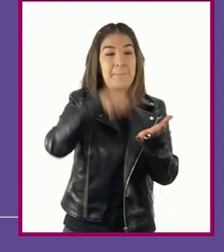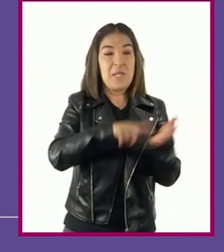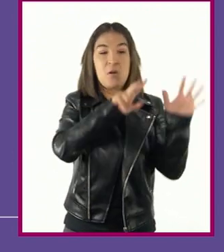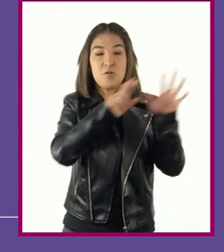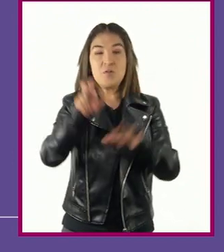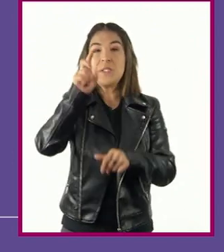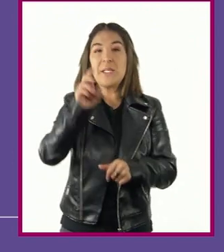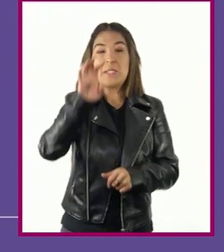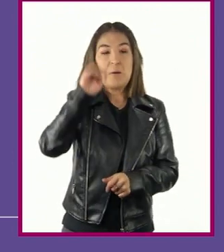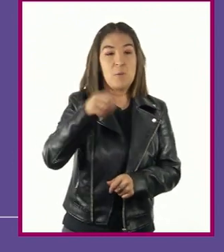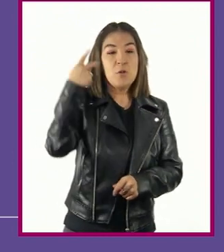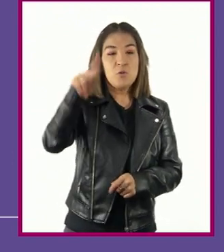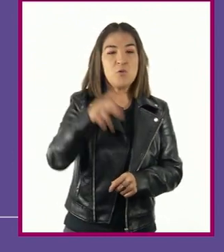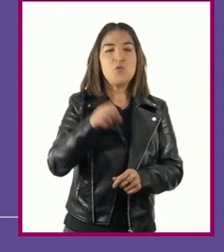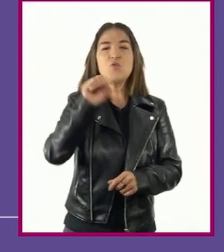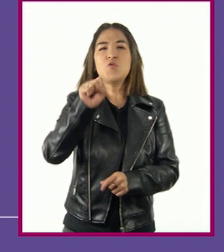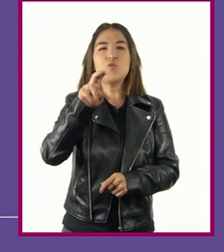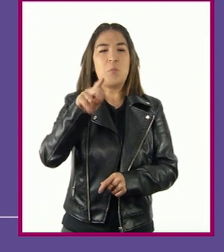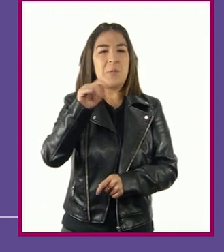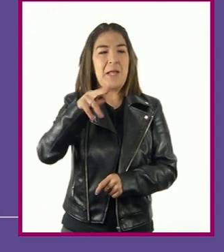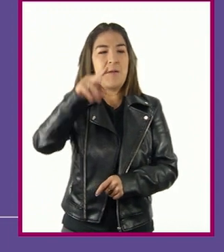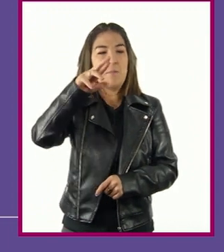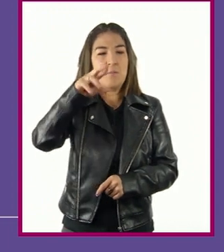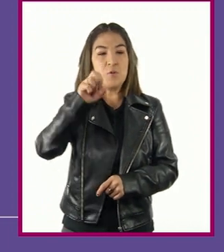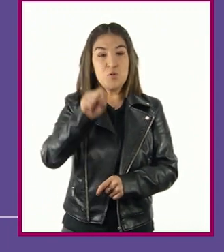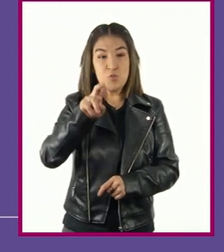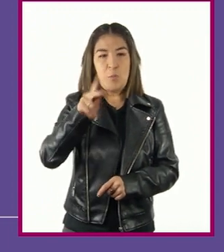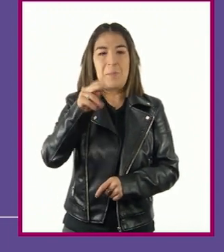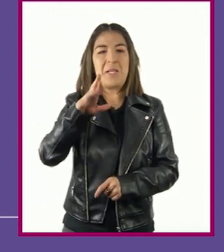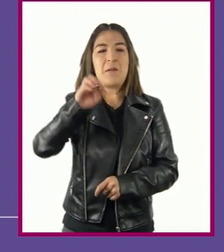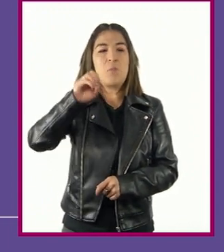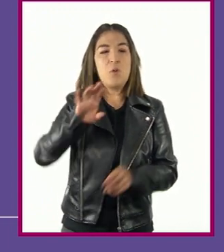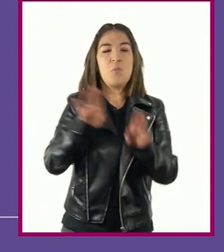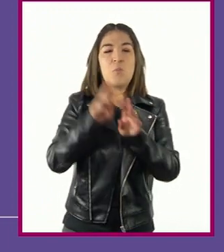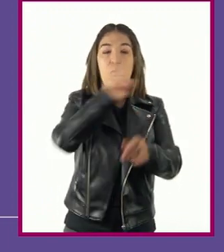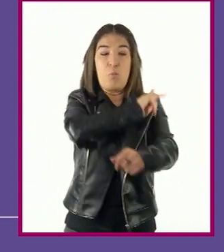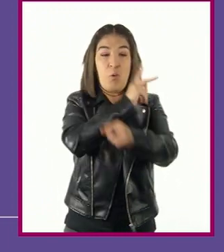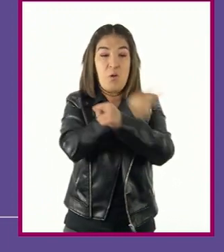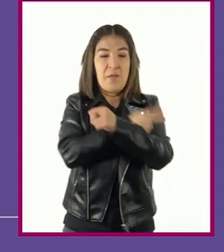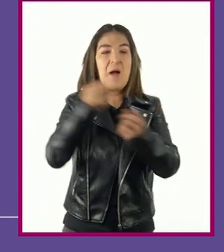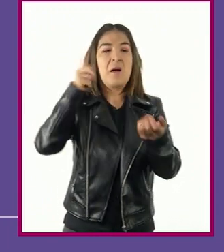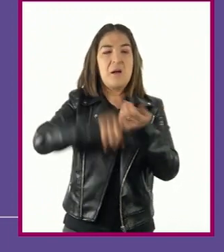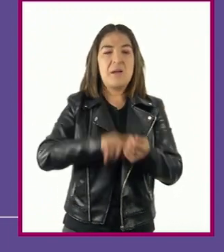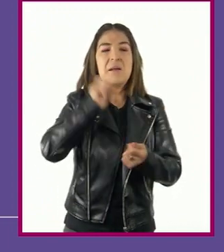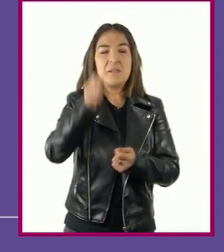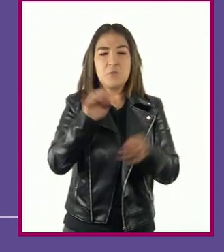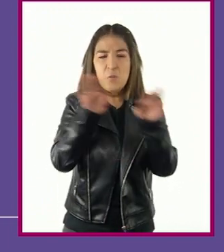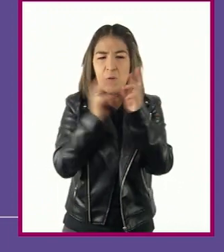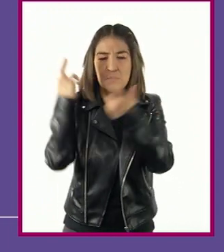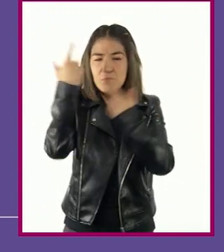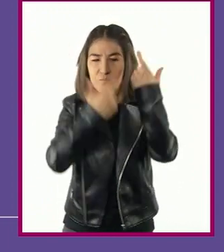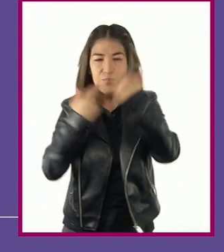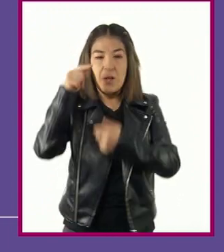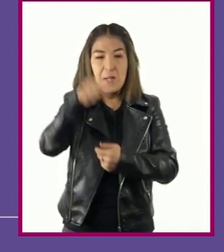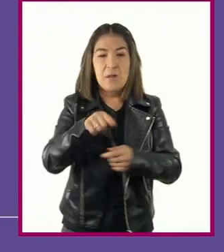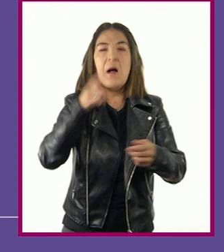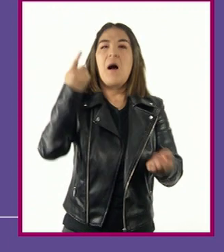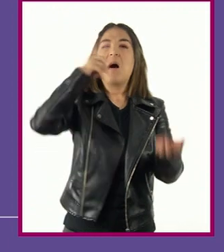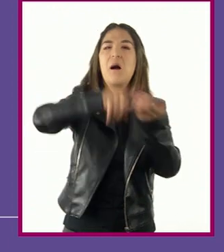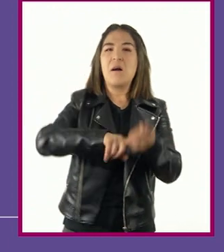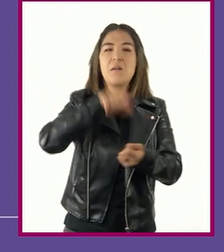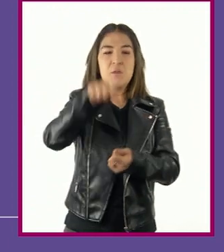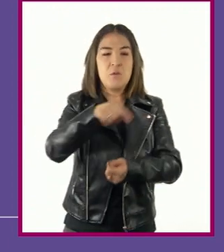Supremo Poder Conservador establece que corresponde al Congreso Nacional examinar la cuenta